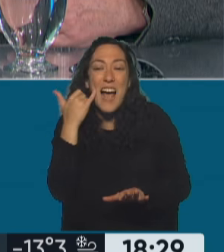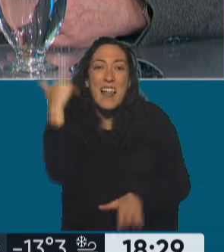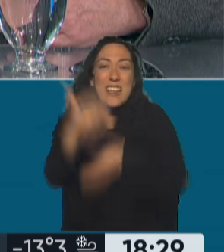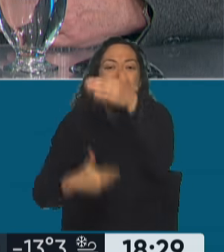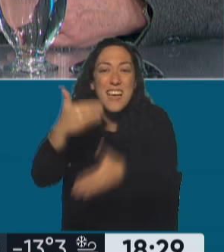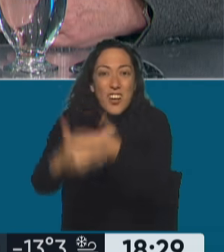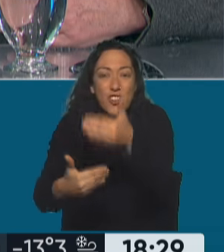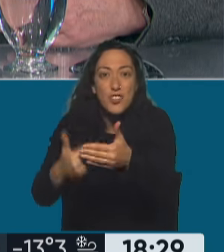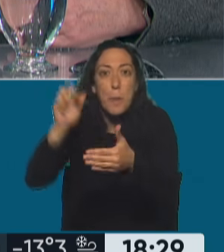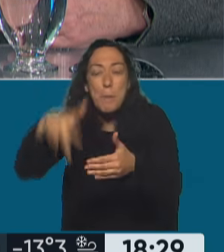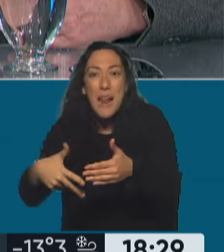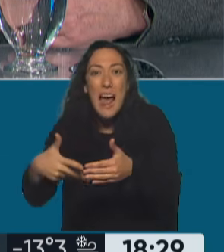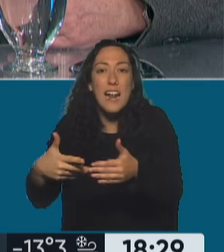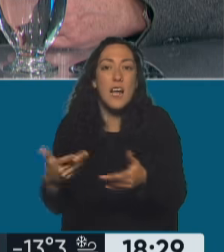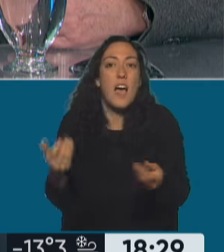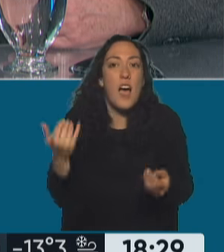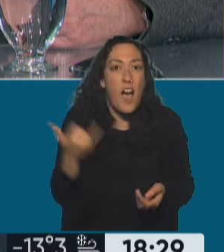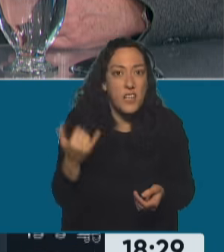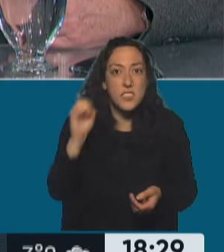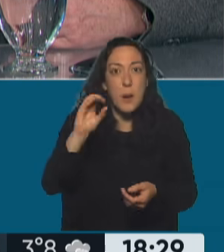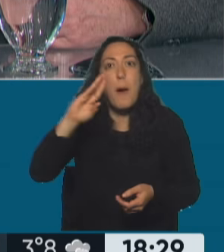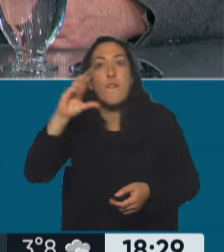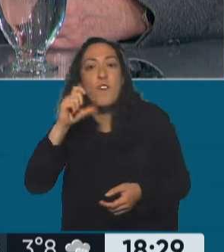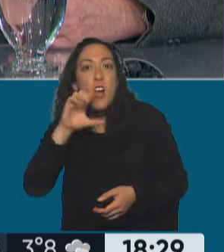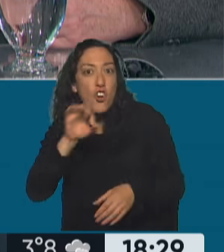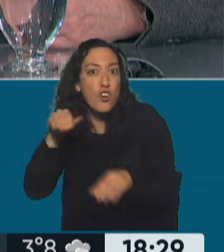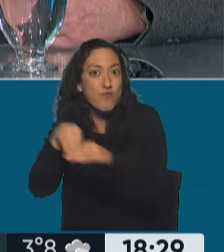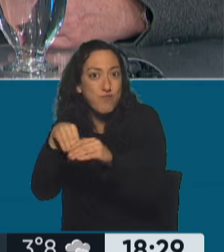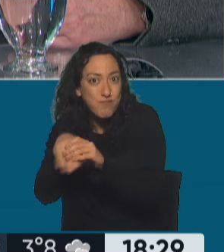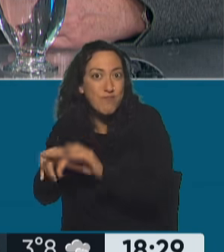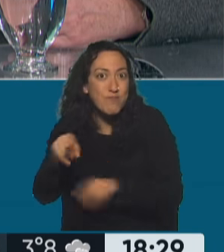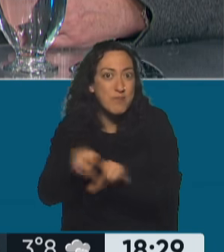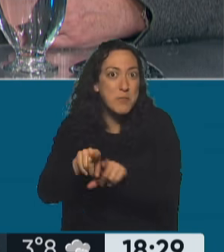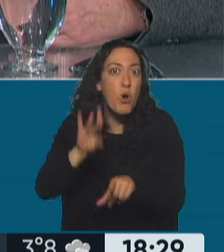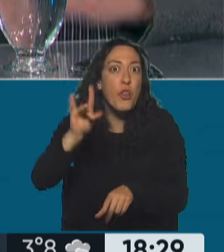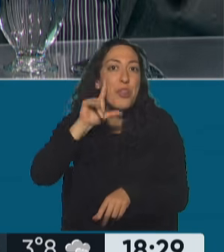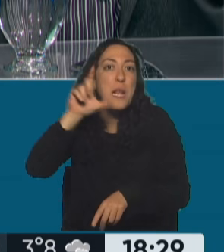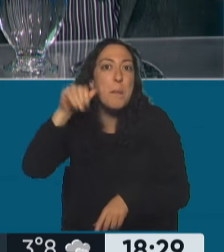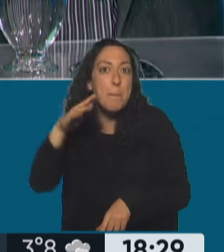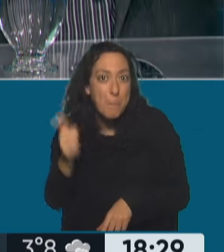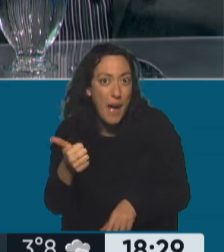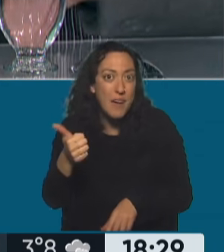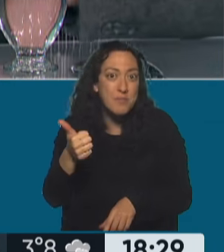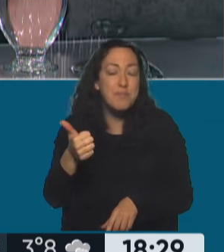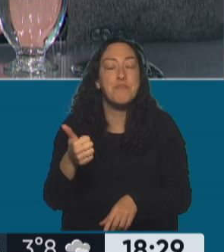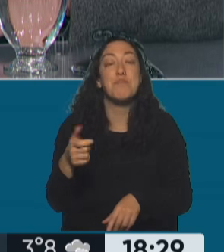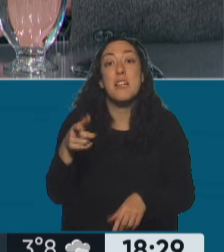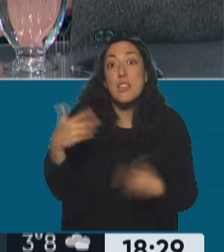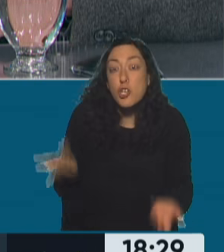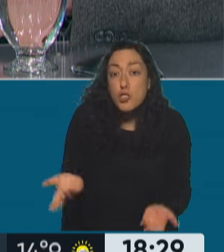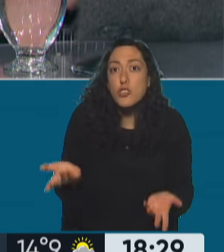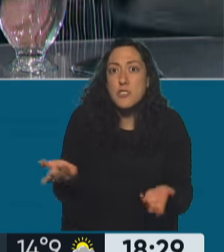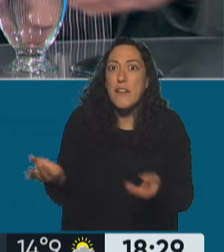Claro. Ya es un banco de Donde desarrollo. está Dilma Rousseff. Que es donde está de presidenta Dilma Rousseff. Es decir, que como perspectiva también hay una